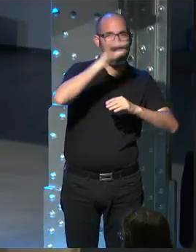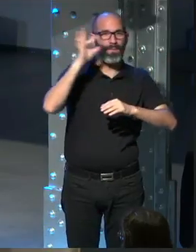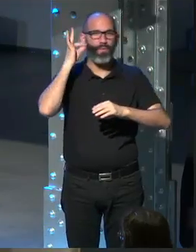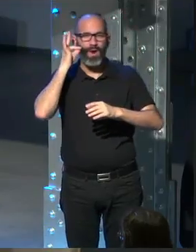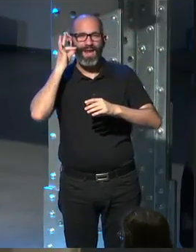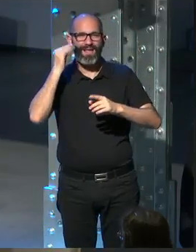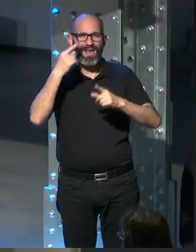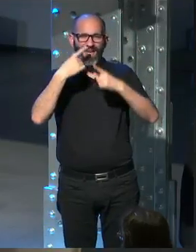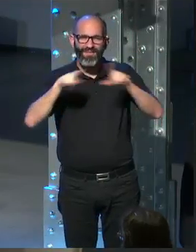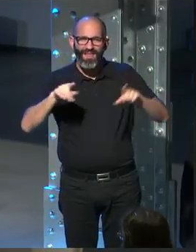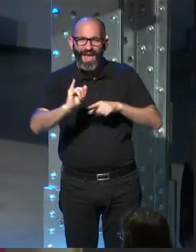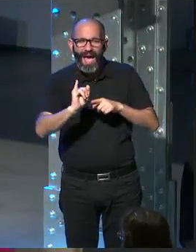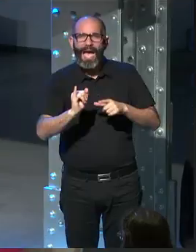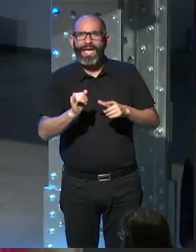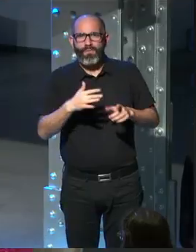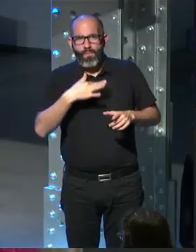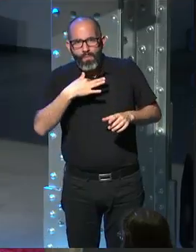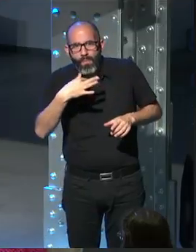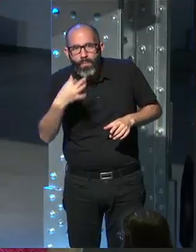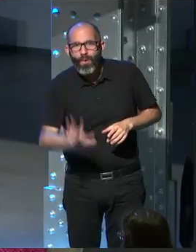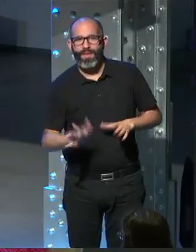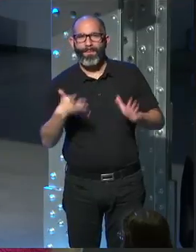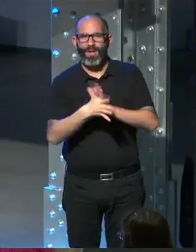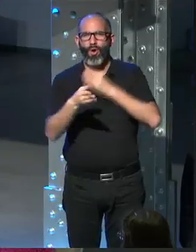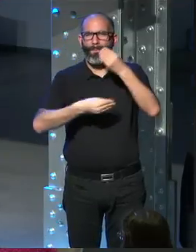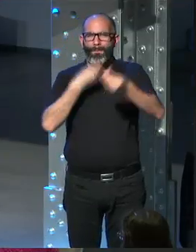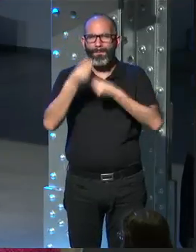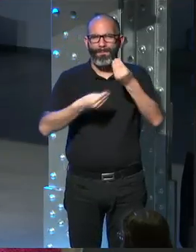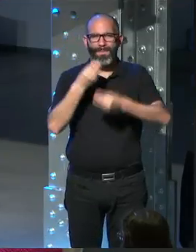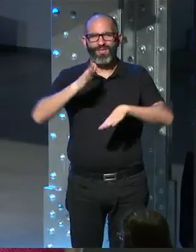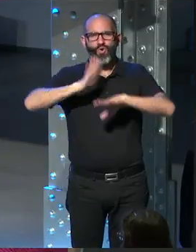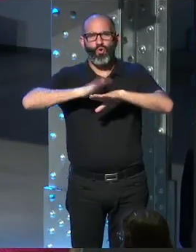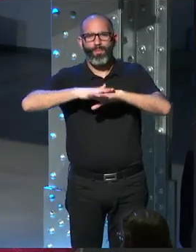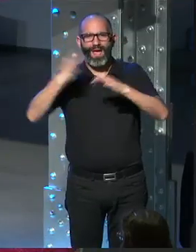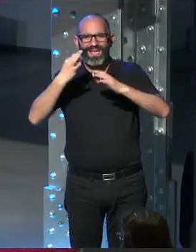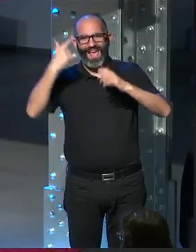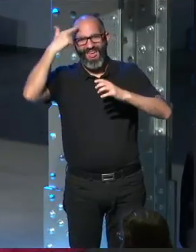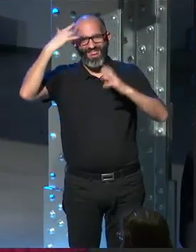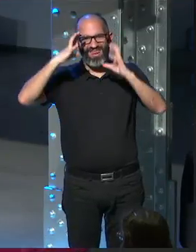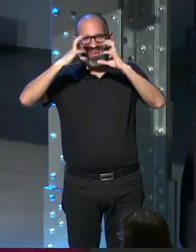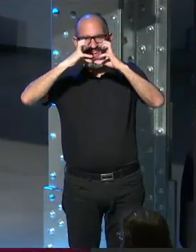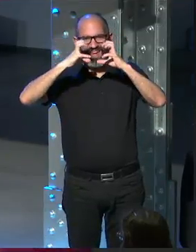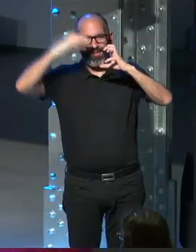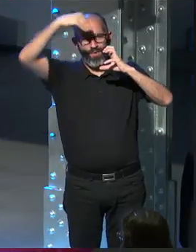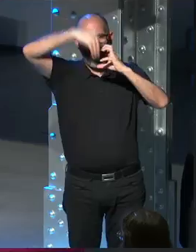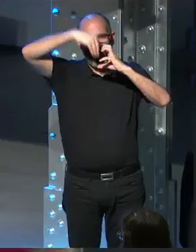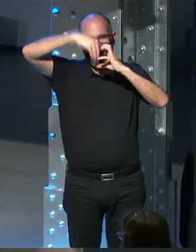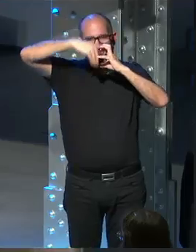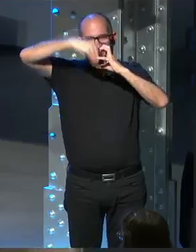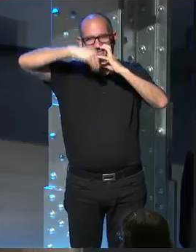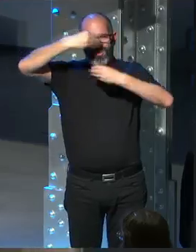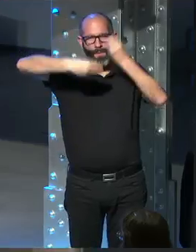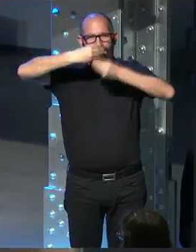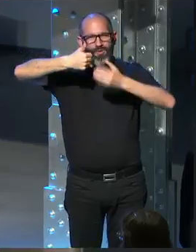hay, entrañarían áreas de procesamiento cerebral bastante más